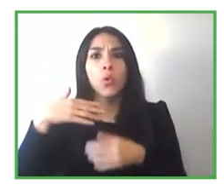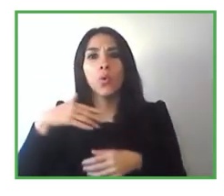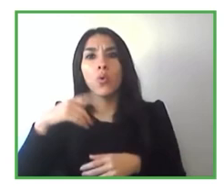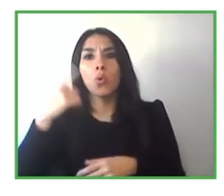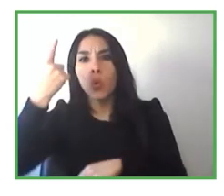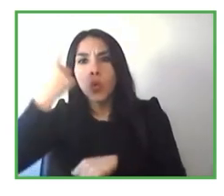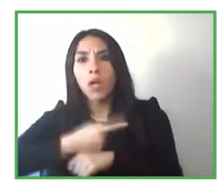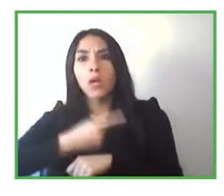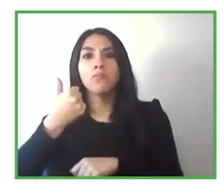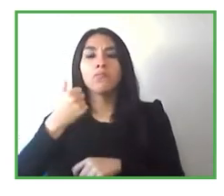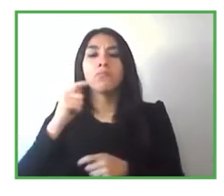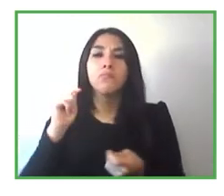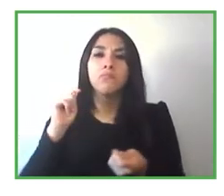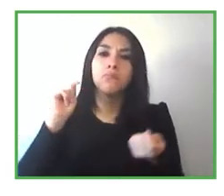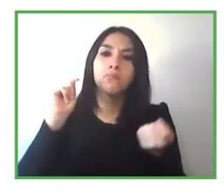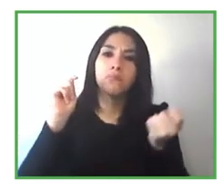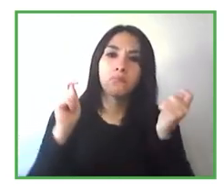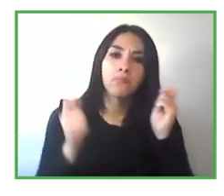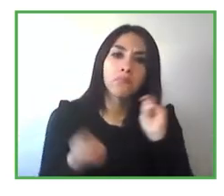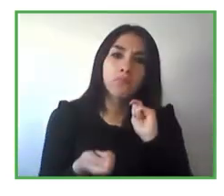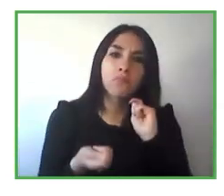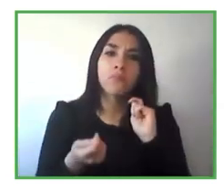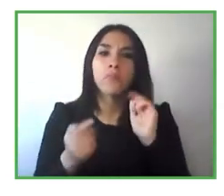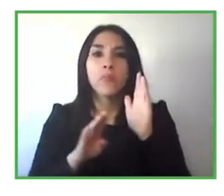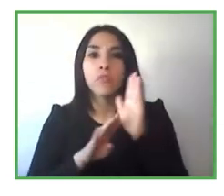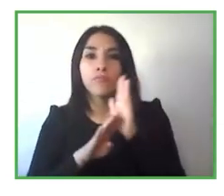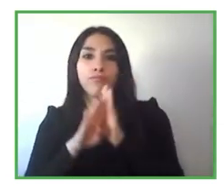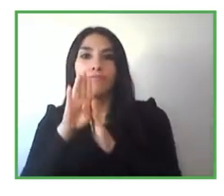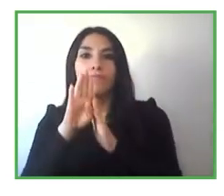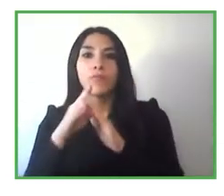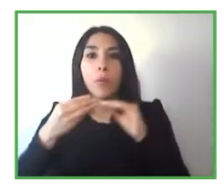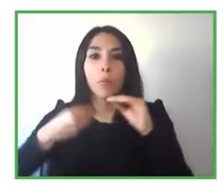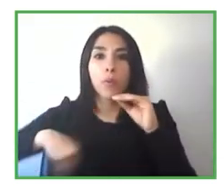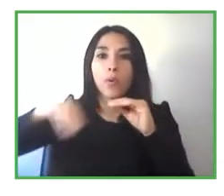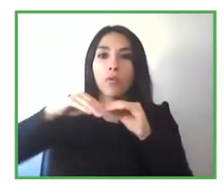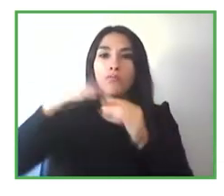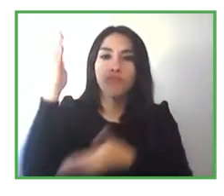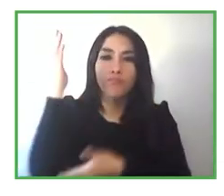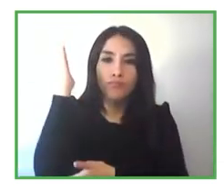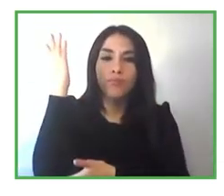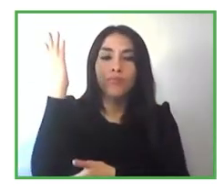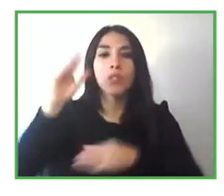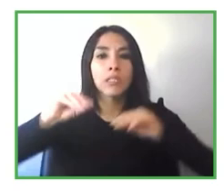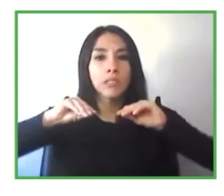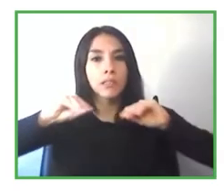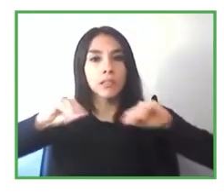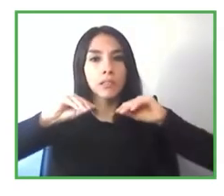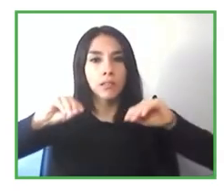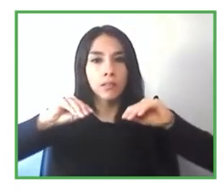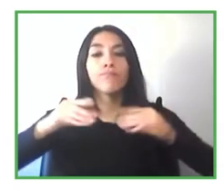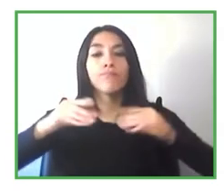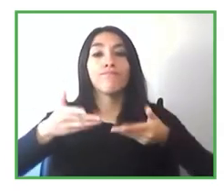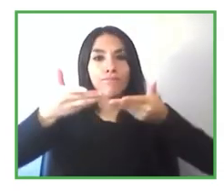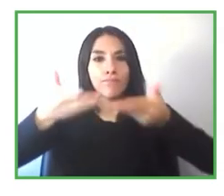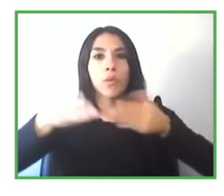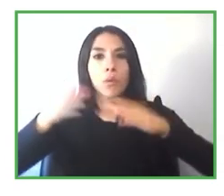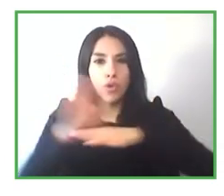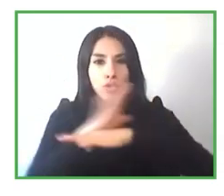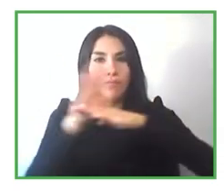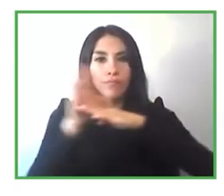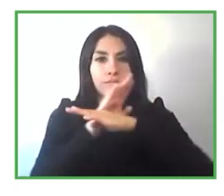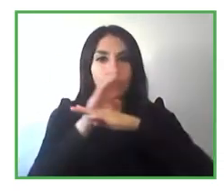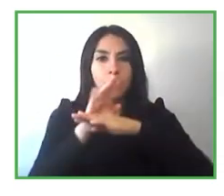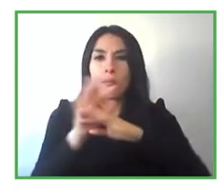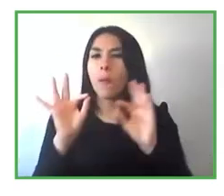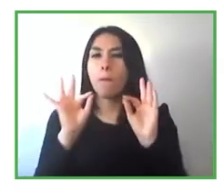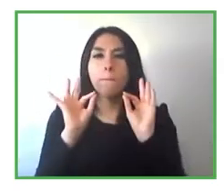desarrollamos mayor capacitación para las empresas. Hemos perfeccionado los procesos tanto como podemos. Los graduados están